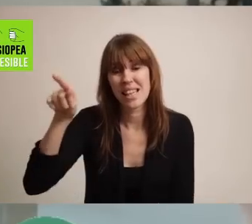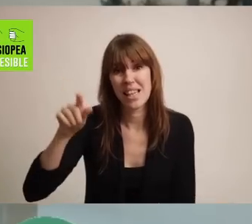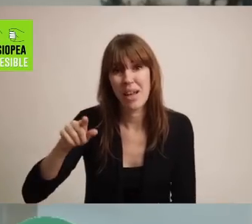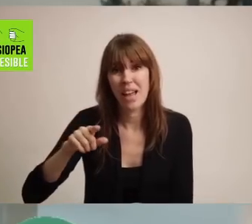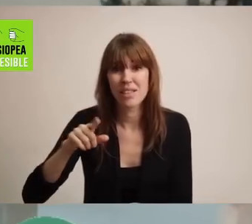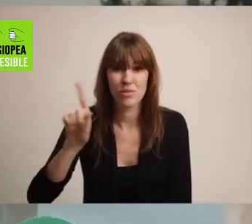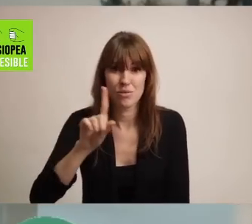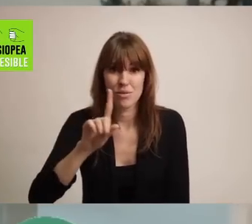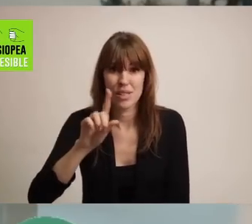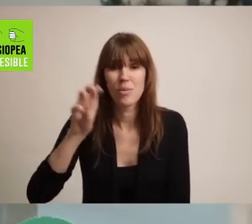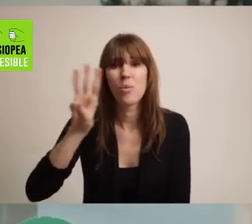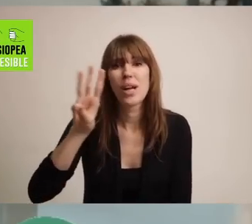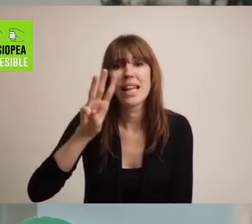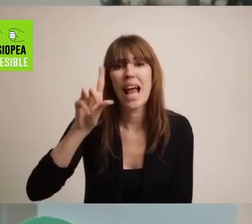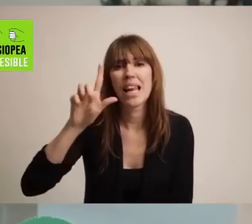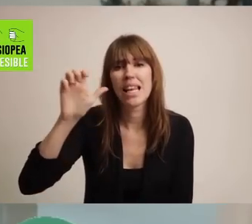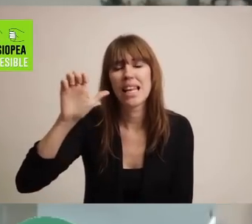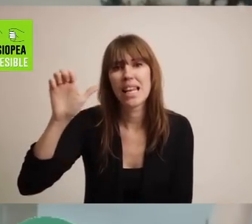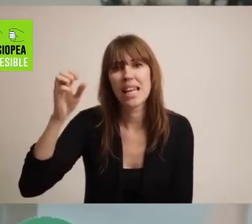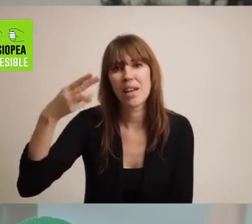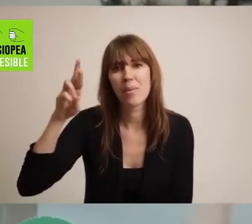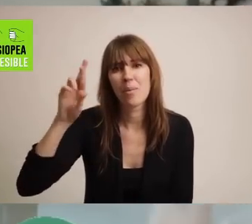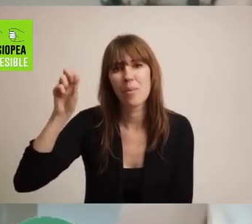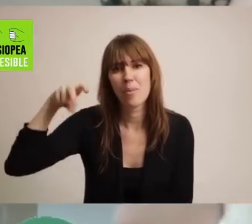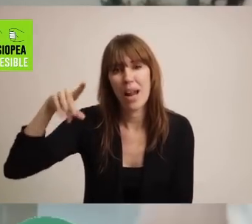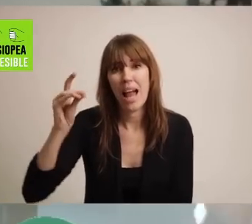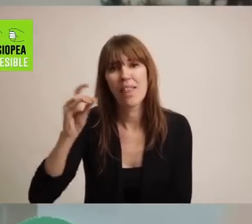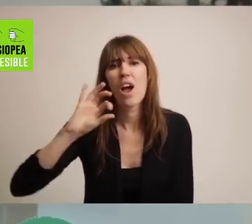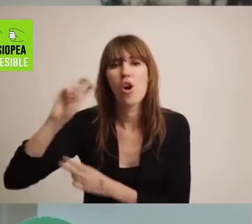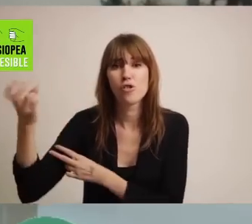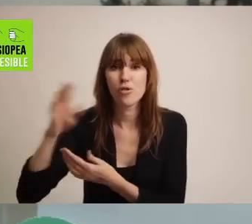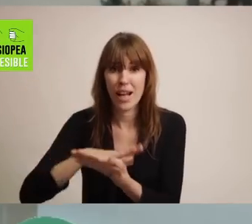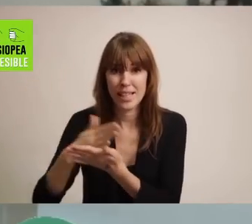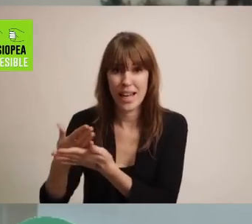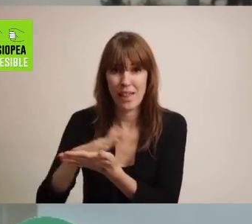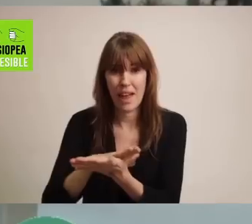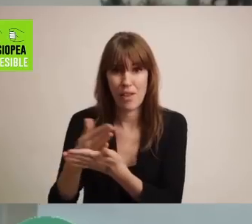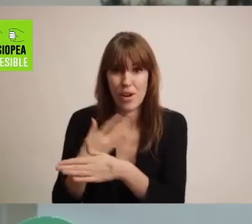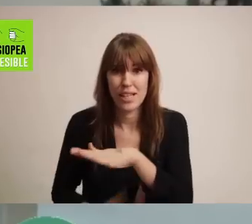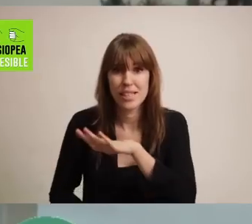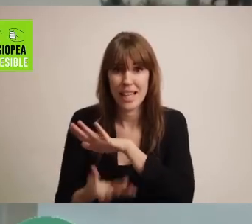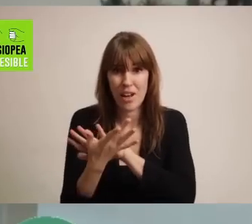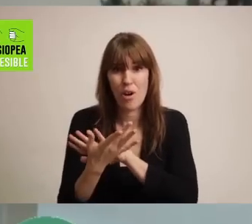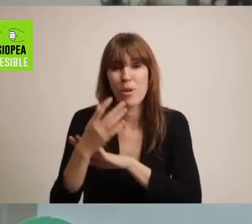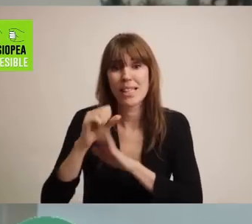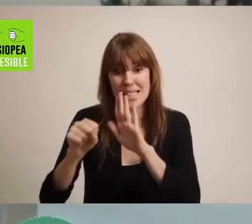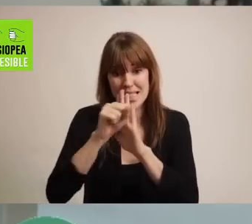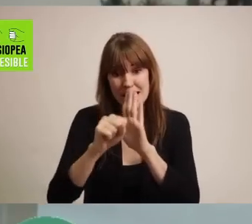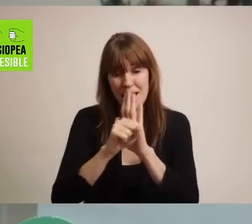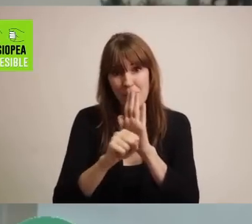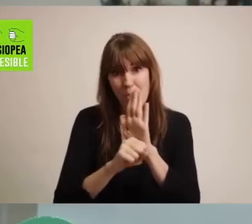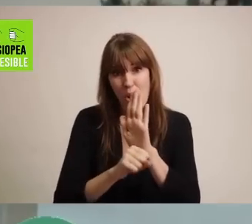Rand, junto con otros canalizadores que dicen recibieron una serie de símbolos que son los que programan o codifican